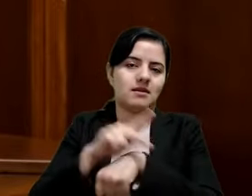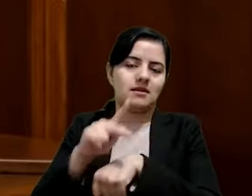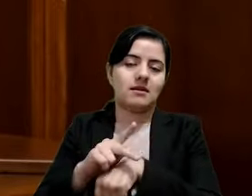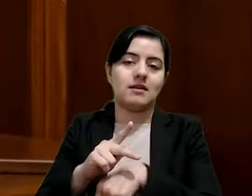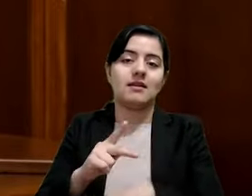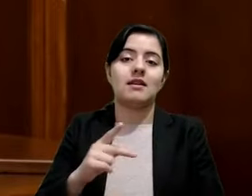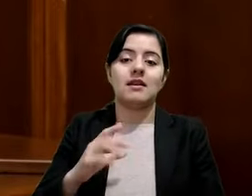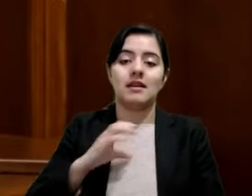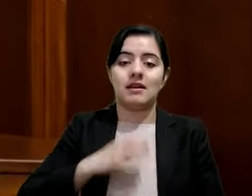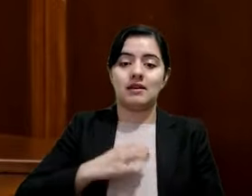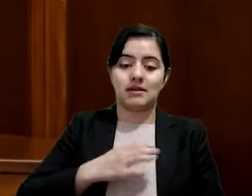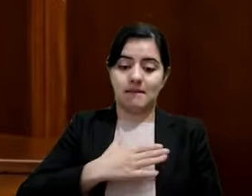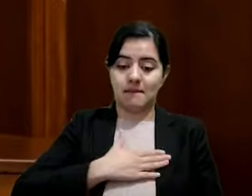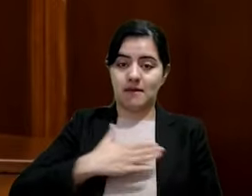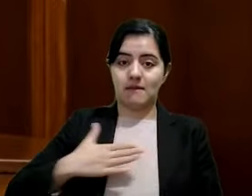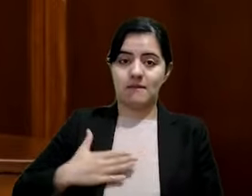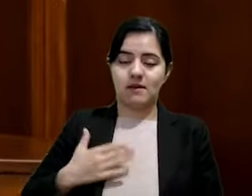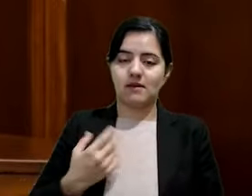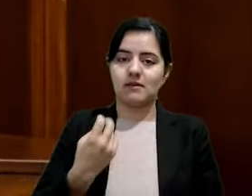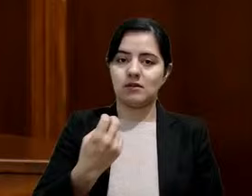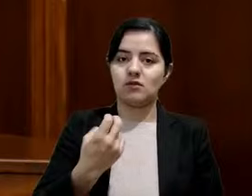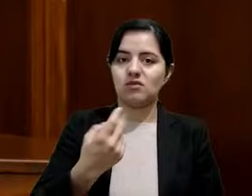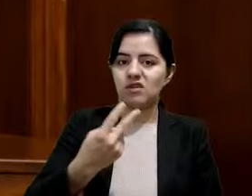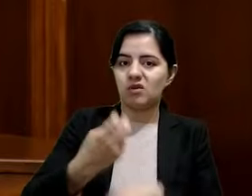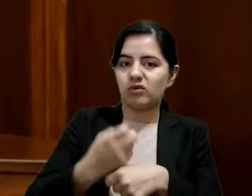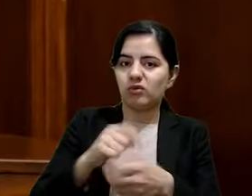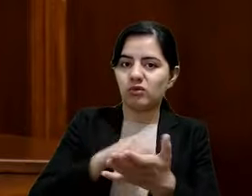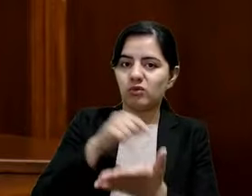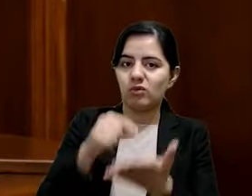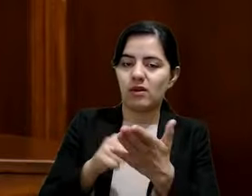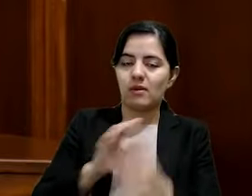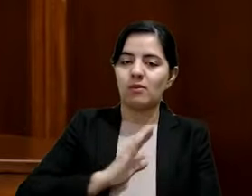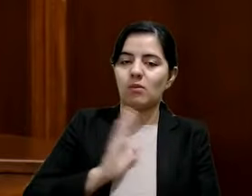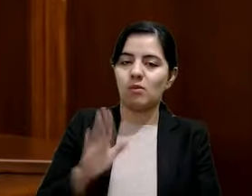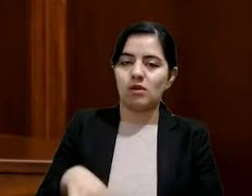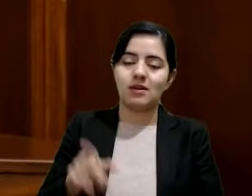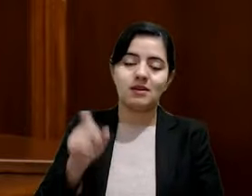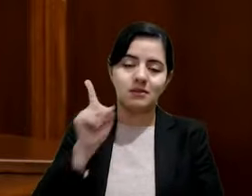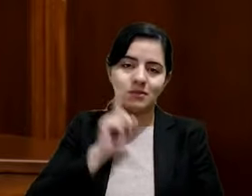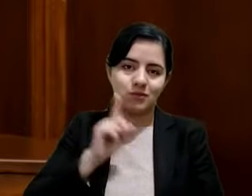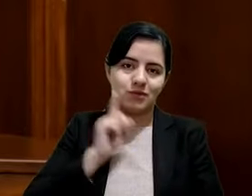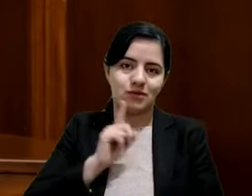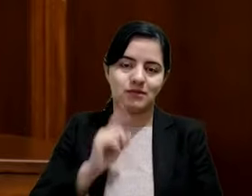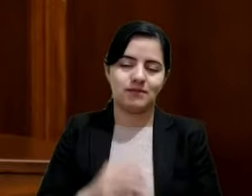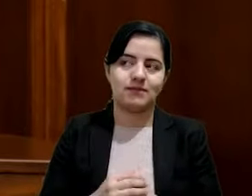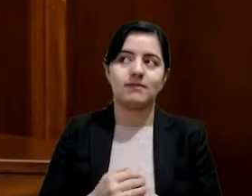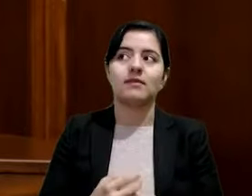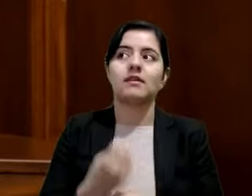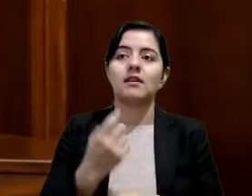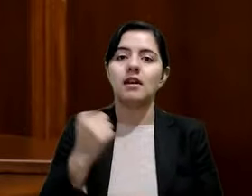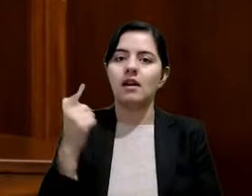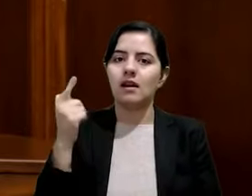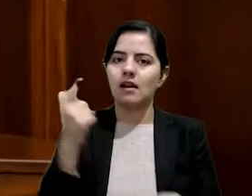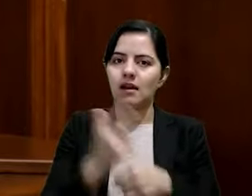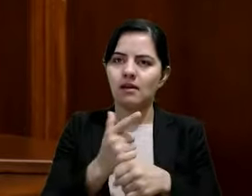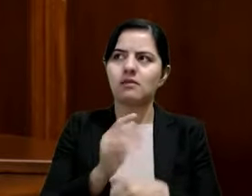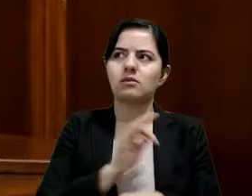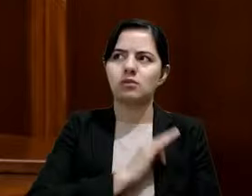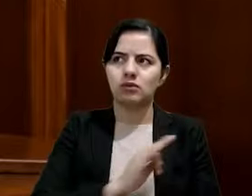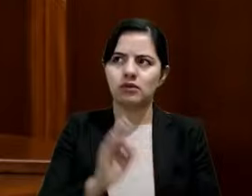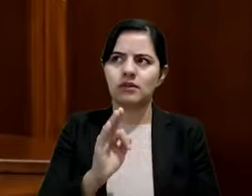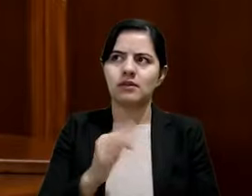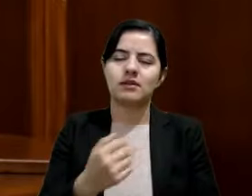muerte femenina de las prioridades que ocupa en esta administración el detectar oportunamente este procedimiento ha